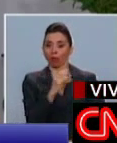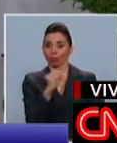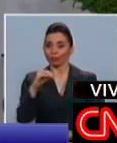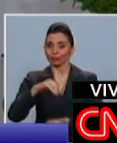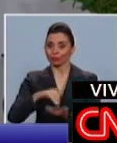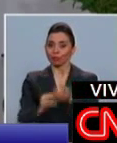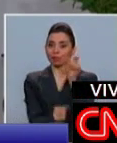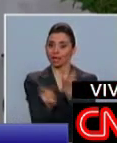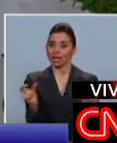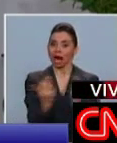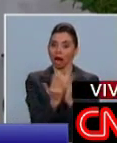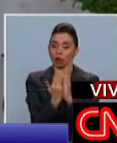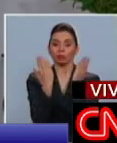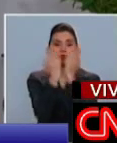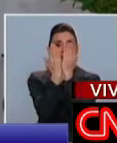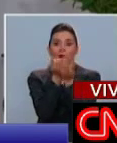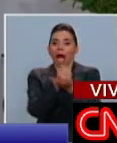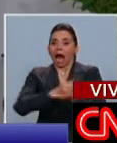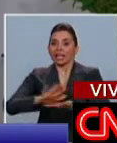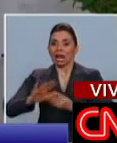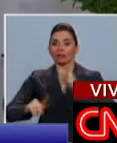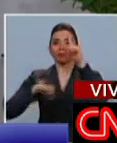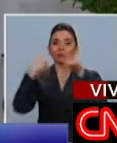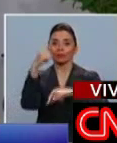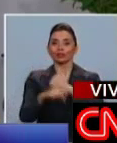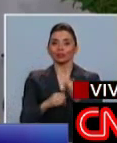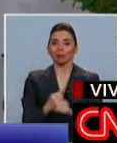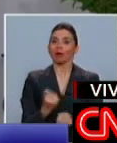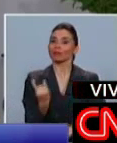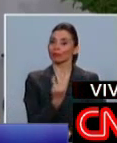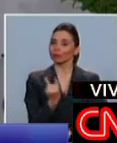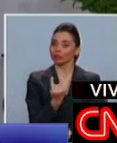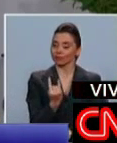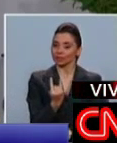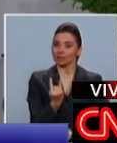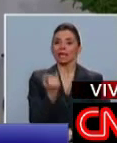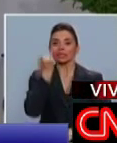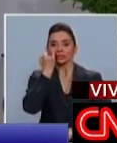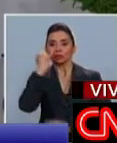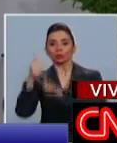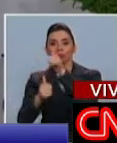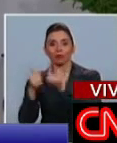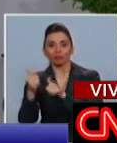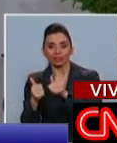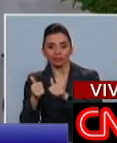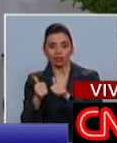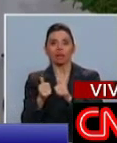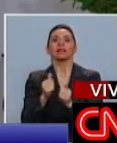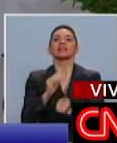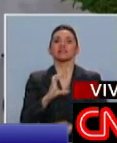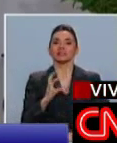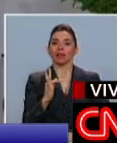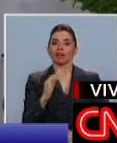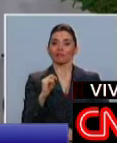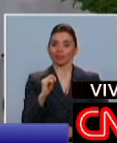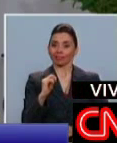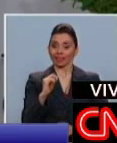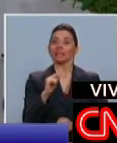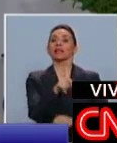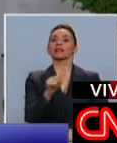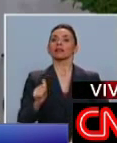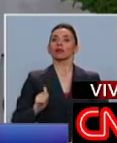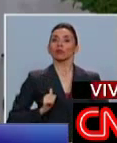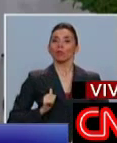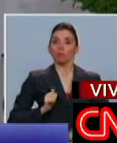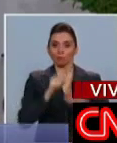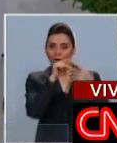200.000 alumnos estudiarán gratis el próximo año en la universidad, institutos profesionales y centros de formación técnica que cumplan